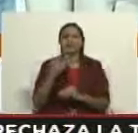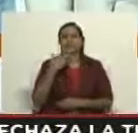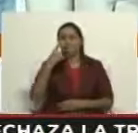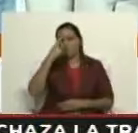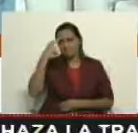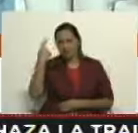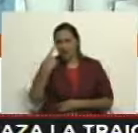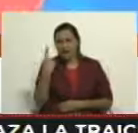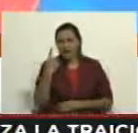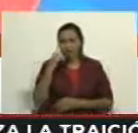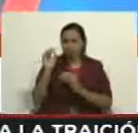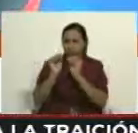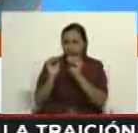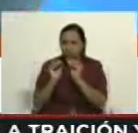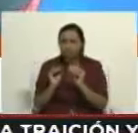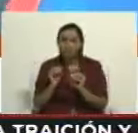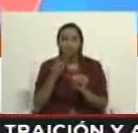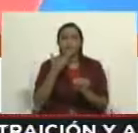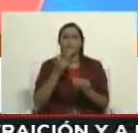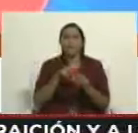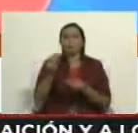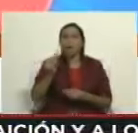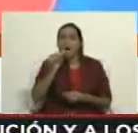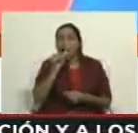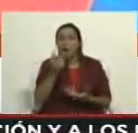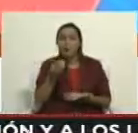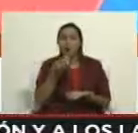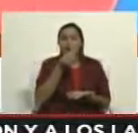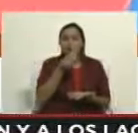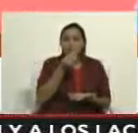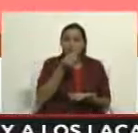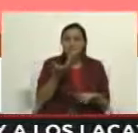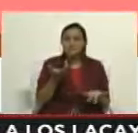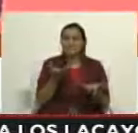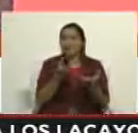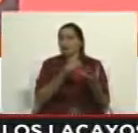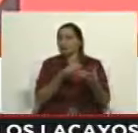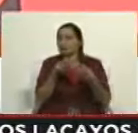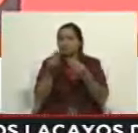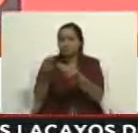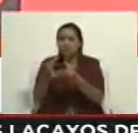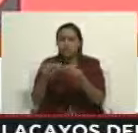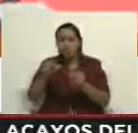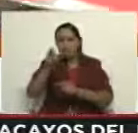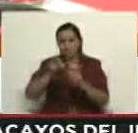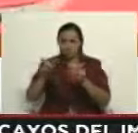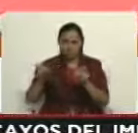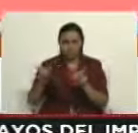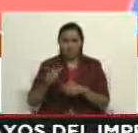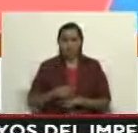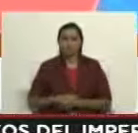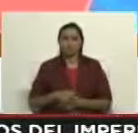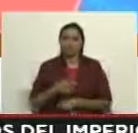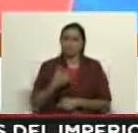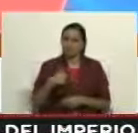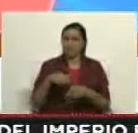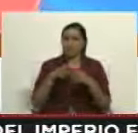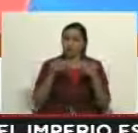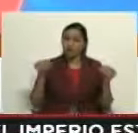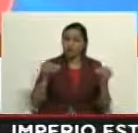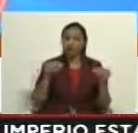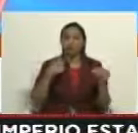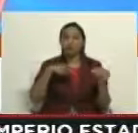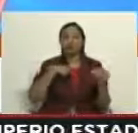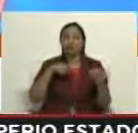mareado, que si un refrigerio, la hidratación, esa parte que siempre en todas las marchas